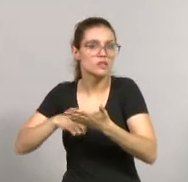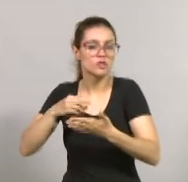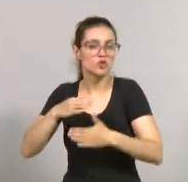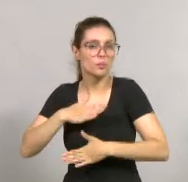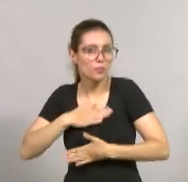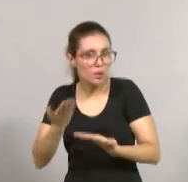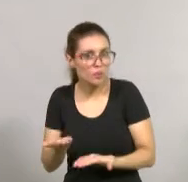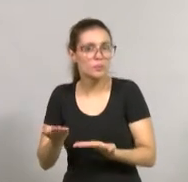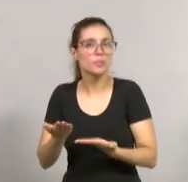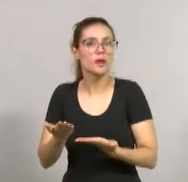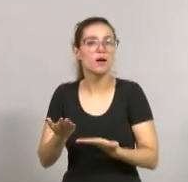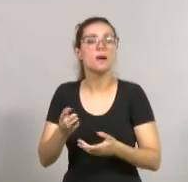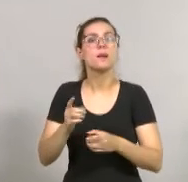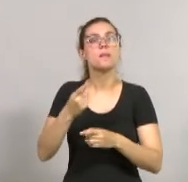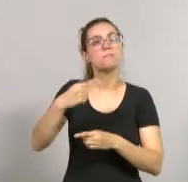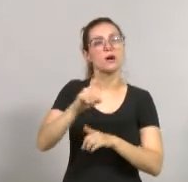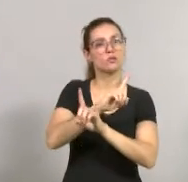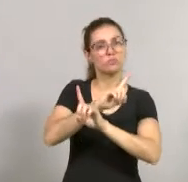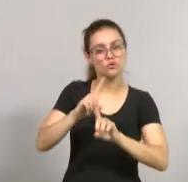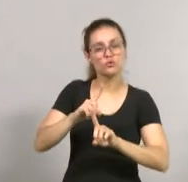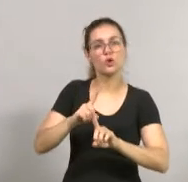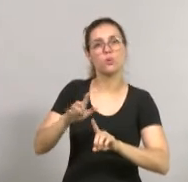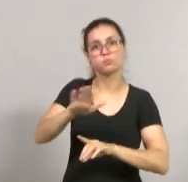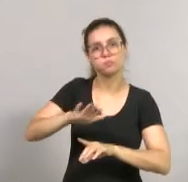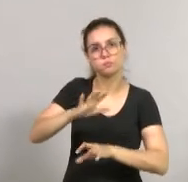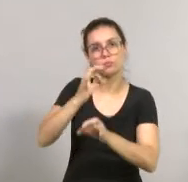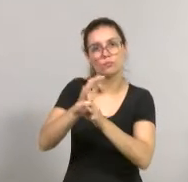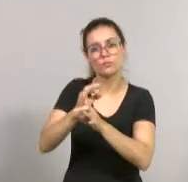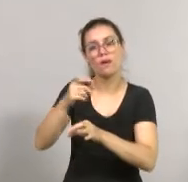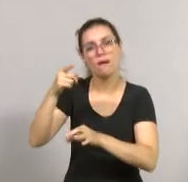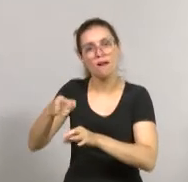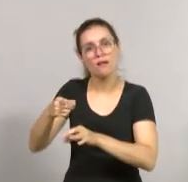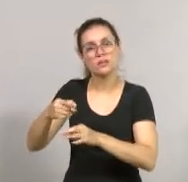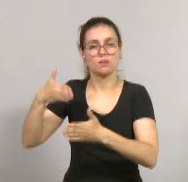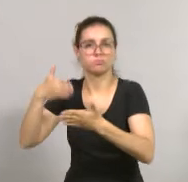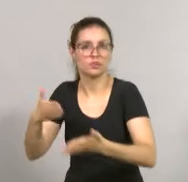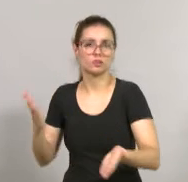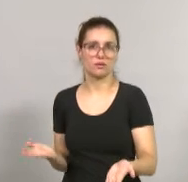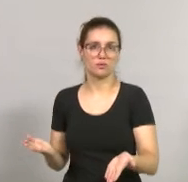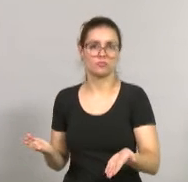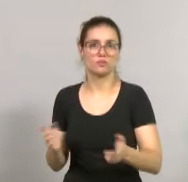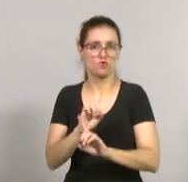los ámbitos educativos los que se convierten en un obstáculo para esa decisión.